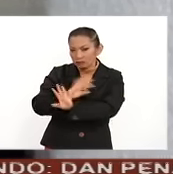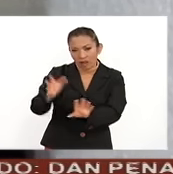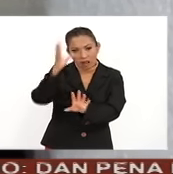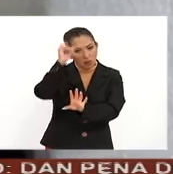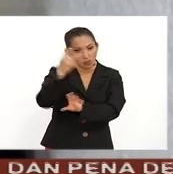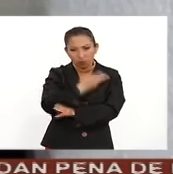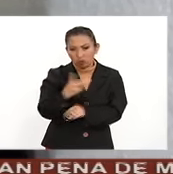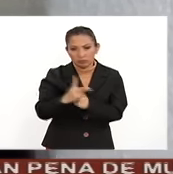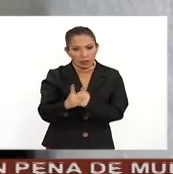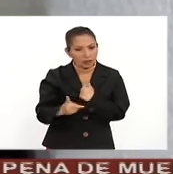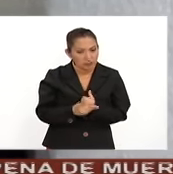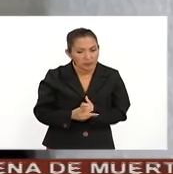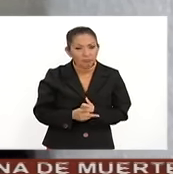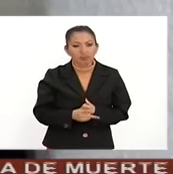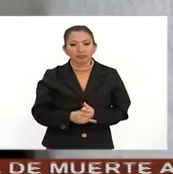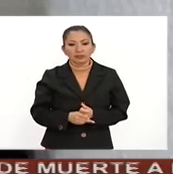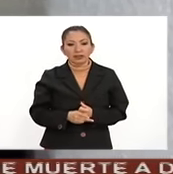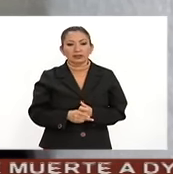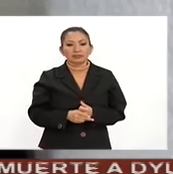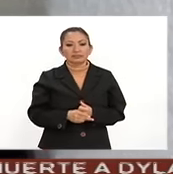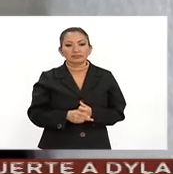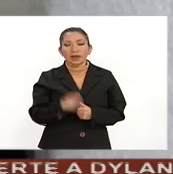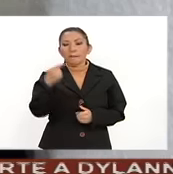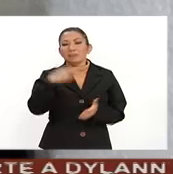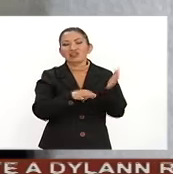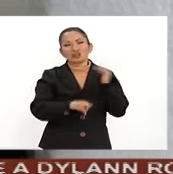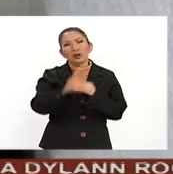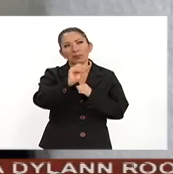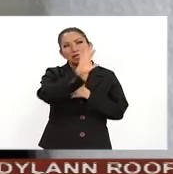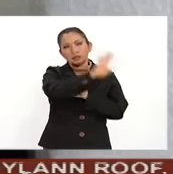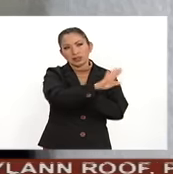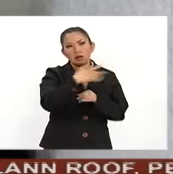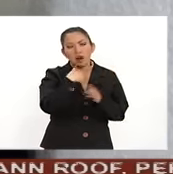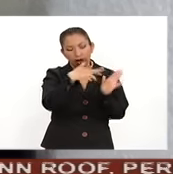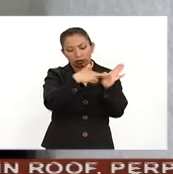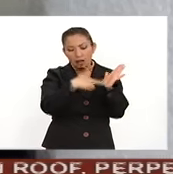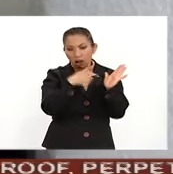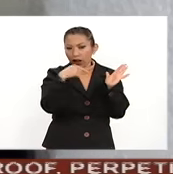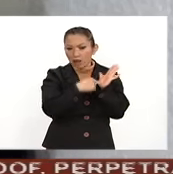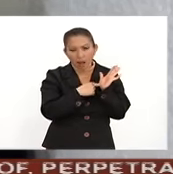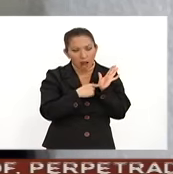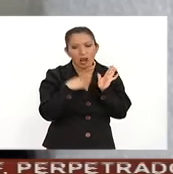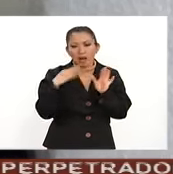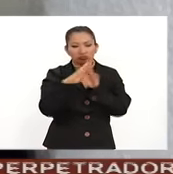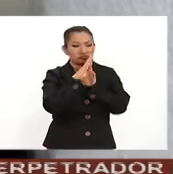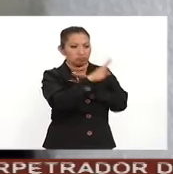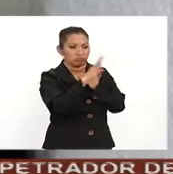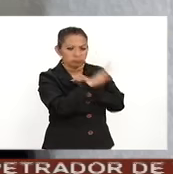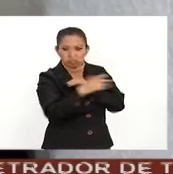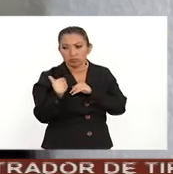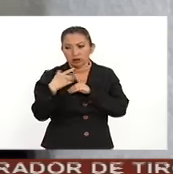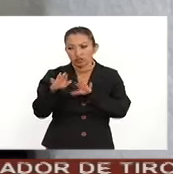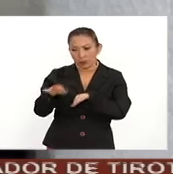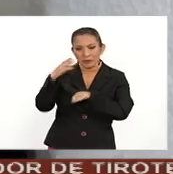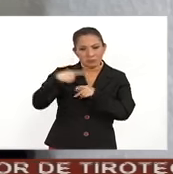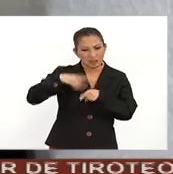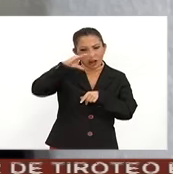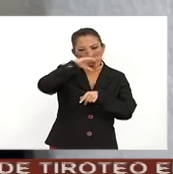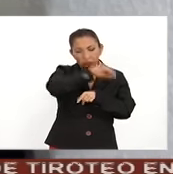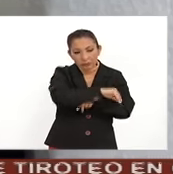entre los dos países. Era desde el 95 que existe esta política migratoria respecto a los